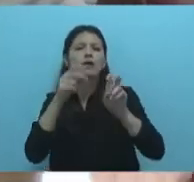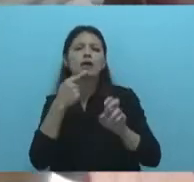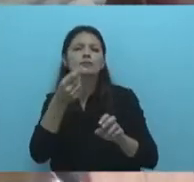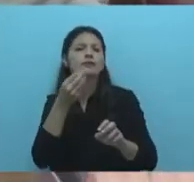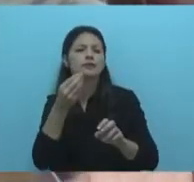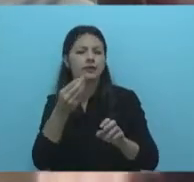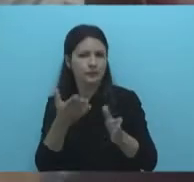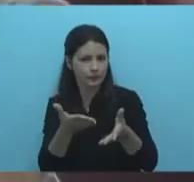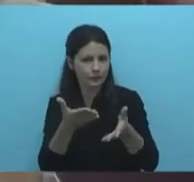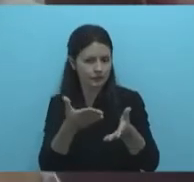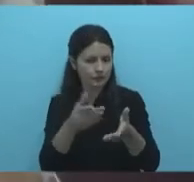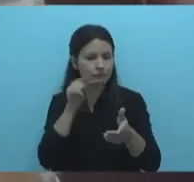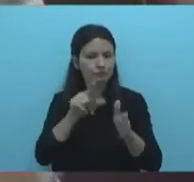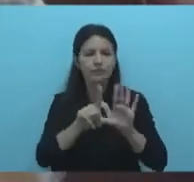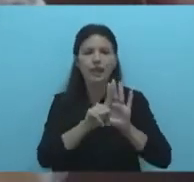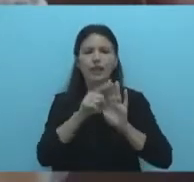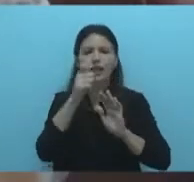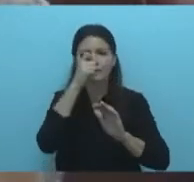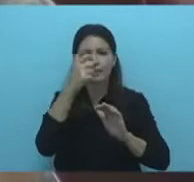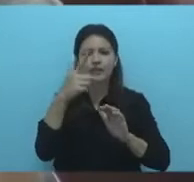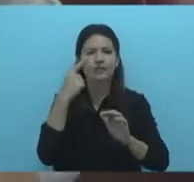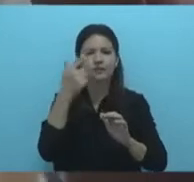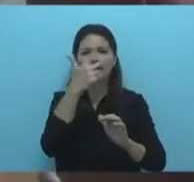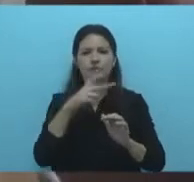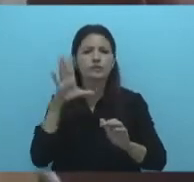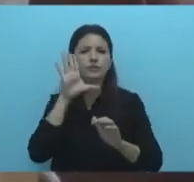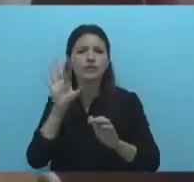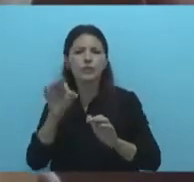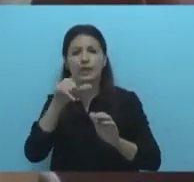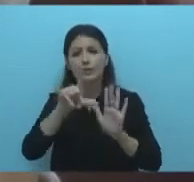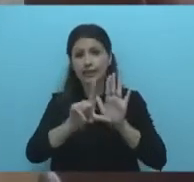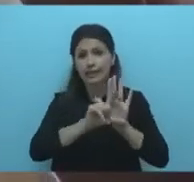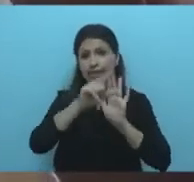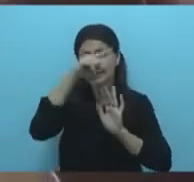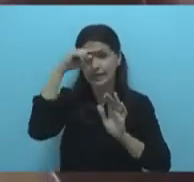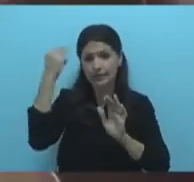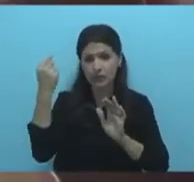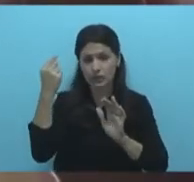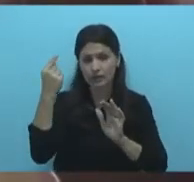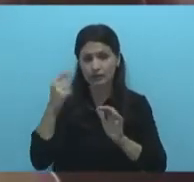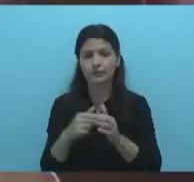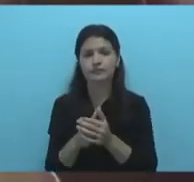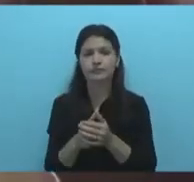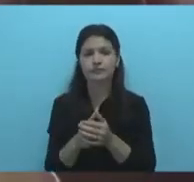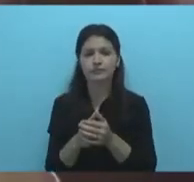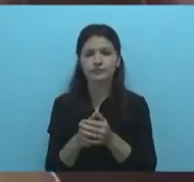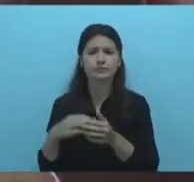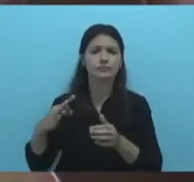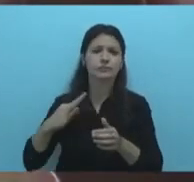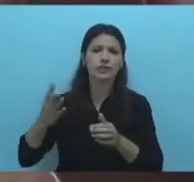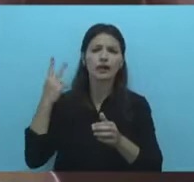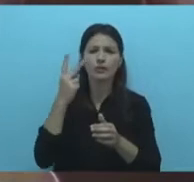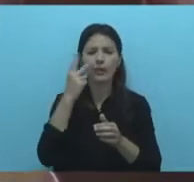23.750? La Ley 23.750, la Ley Nacional, que se dio su aprobación en el